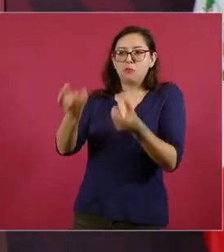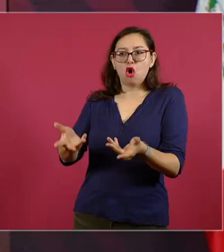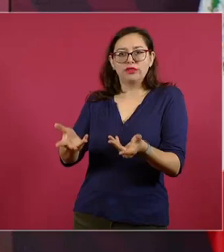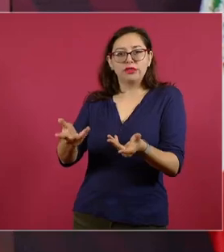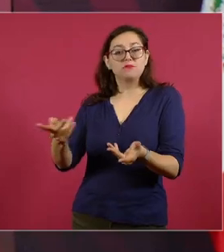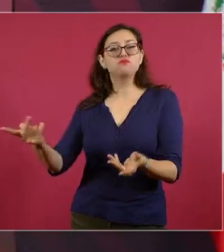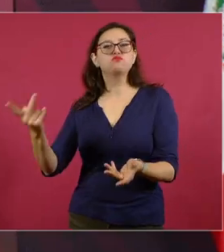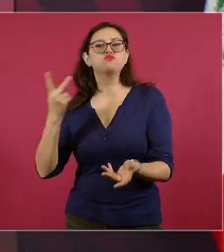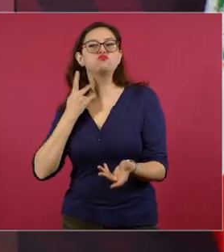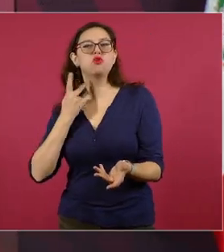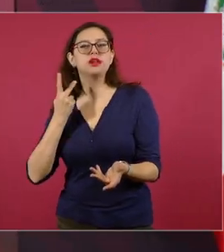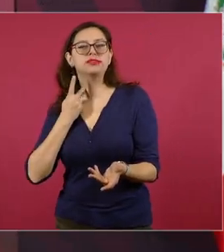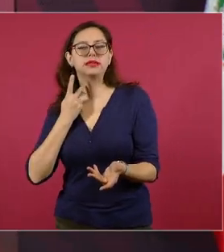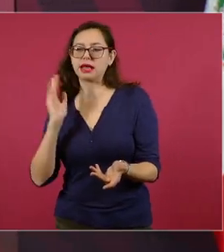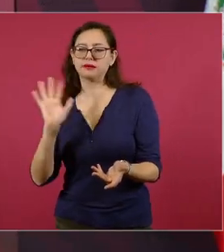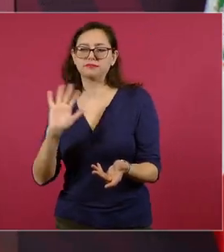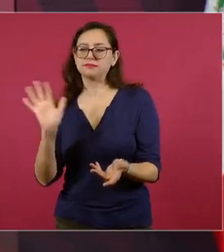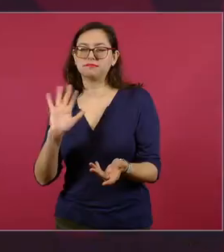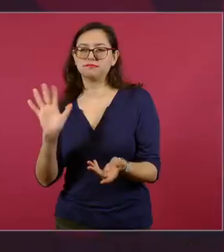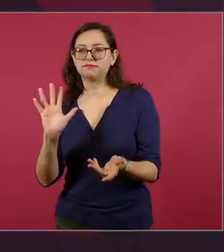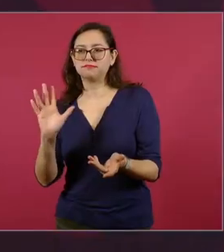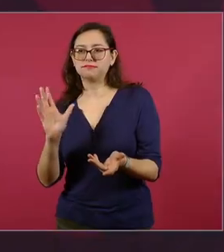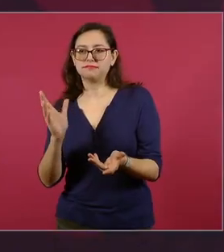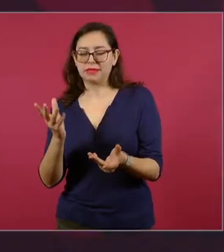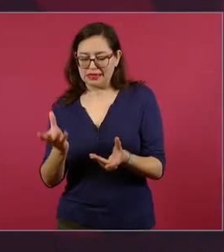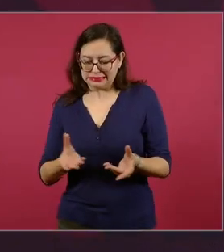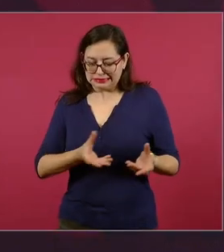política práctica, sino